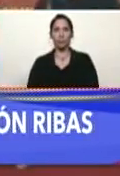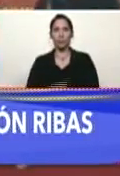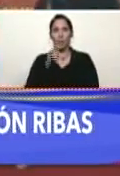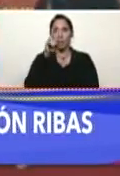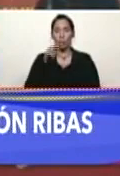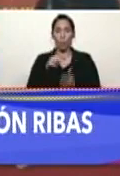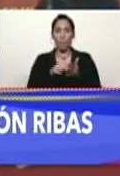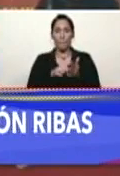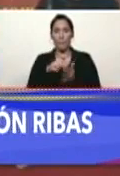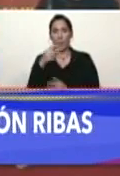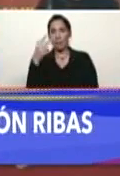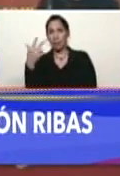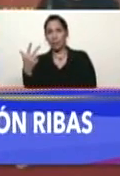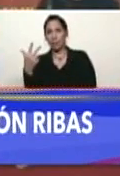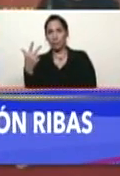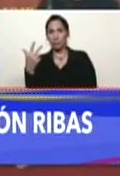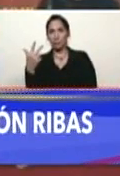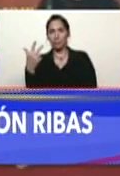2003.